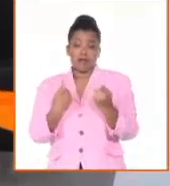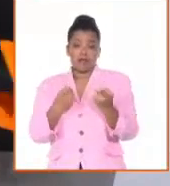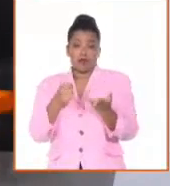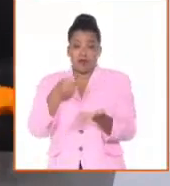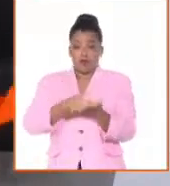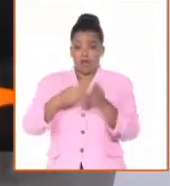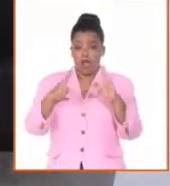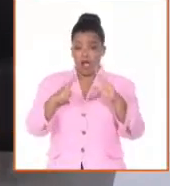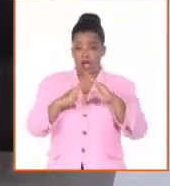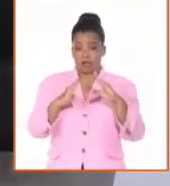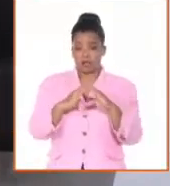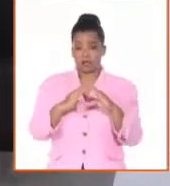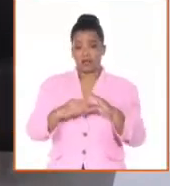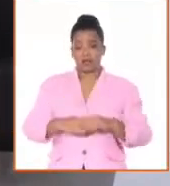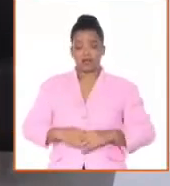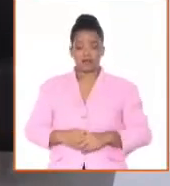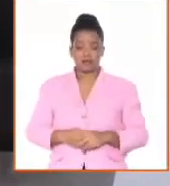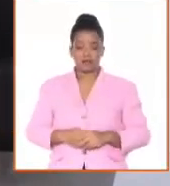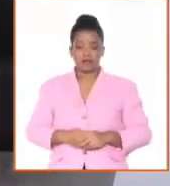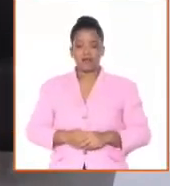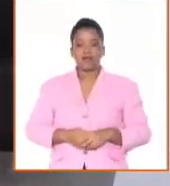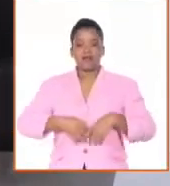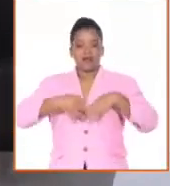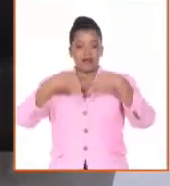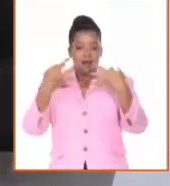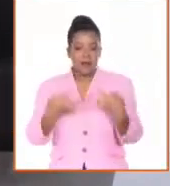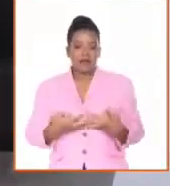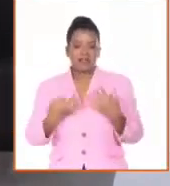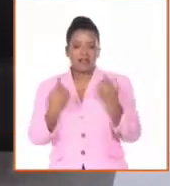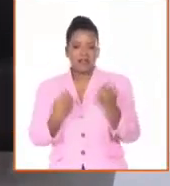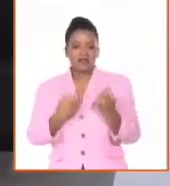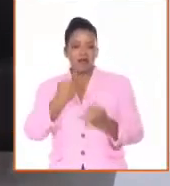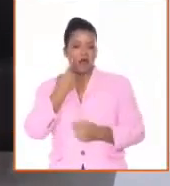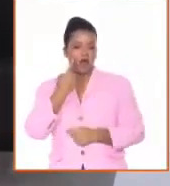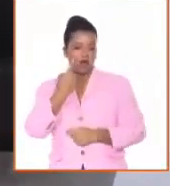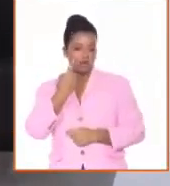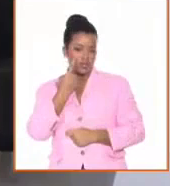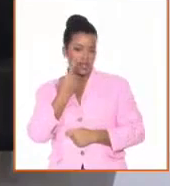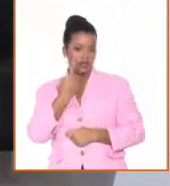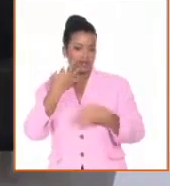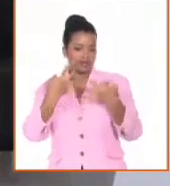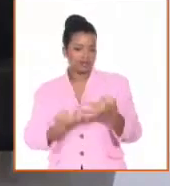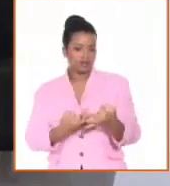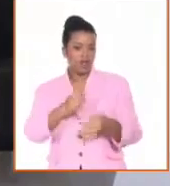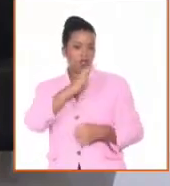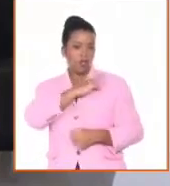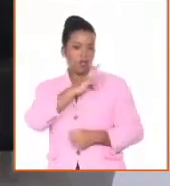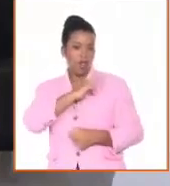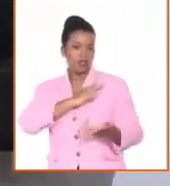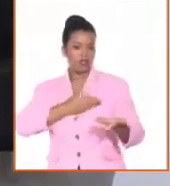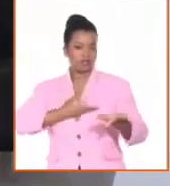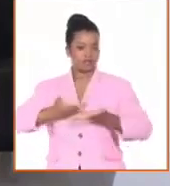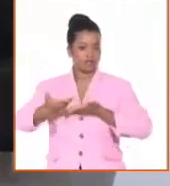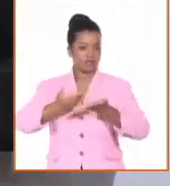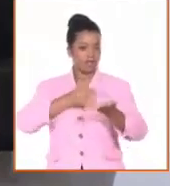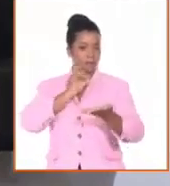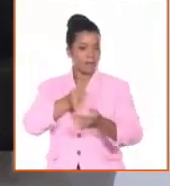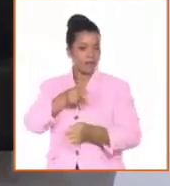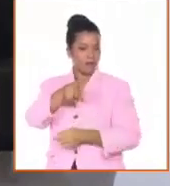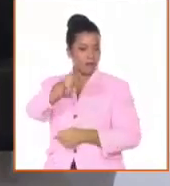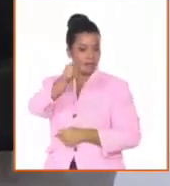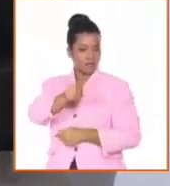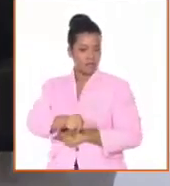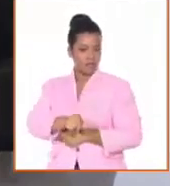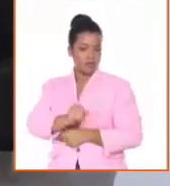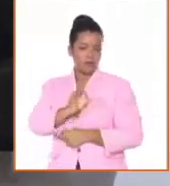que ella realmente necesita conocer si realmente está interactuando está